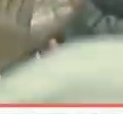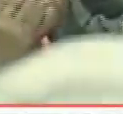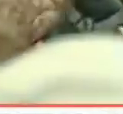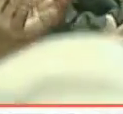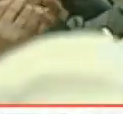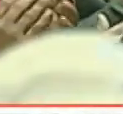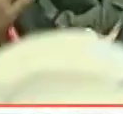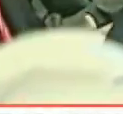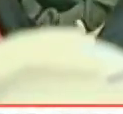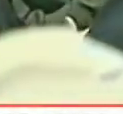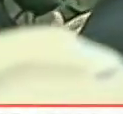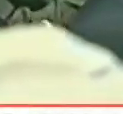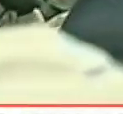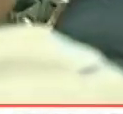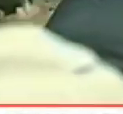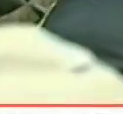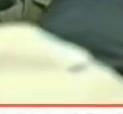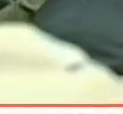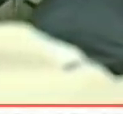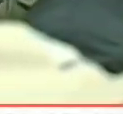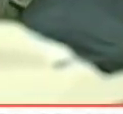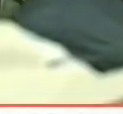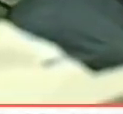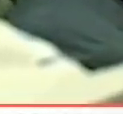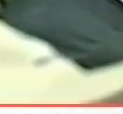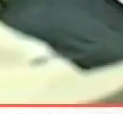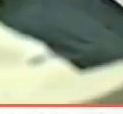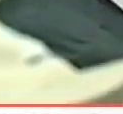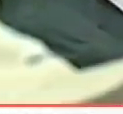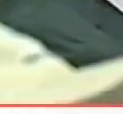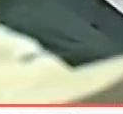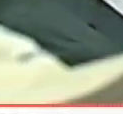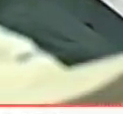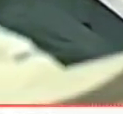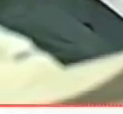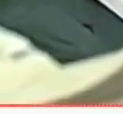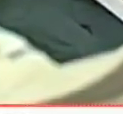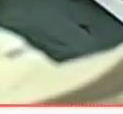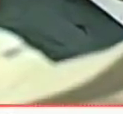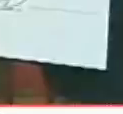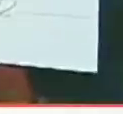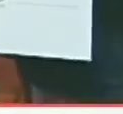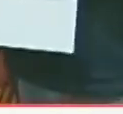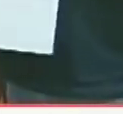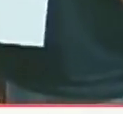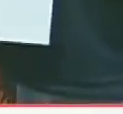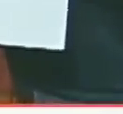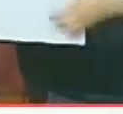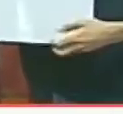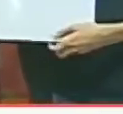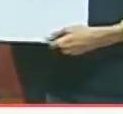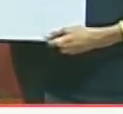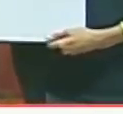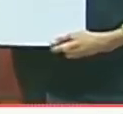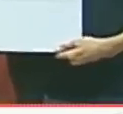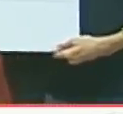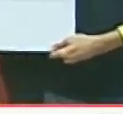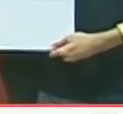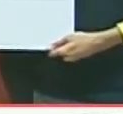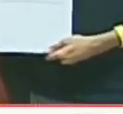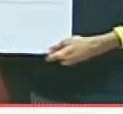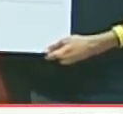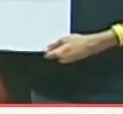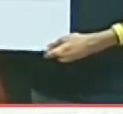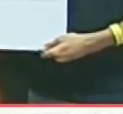a los jóvenes de Chamba Juvenil que hagan entrega de este simbólico cheque para seguir apoyando al gobierno bolivariano.